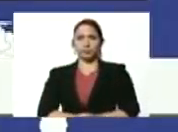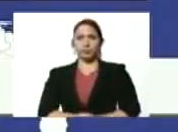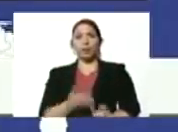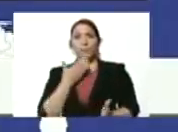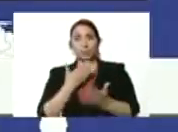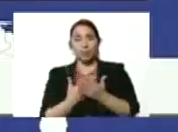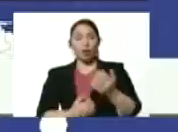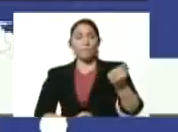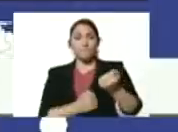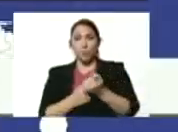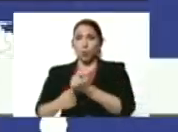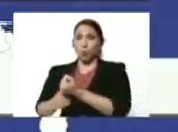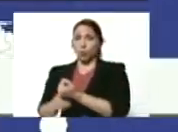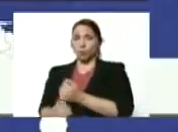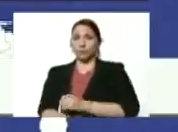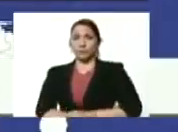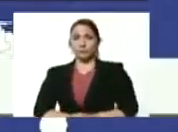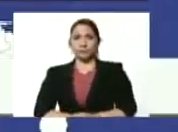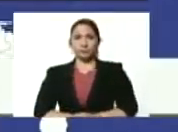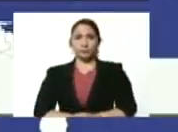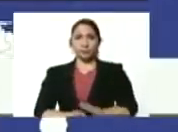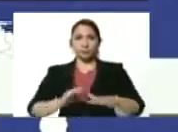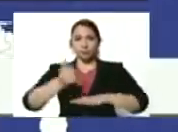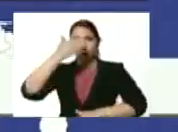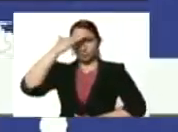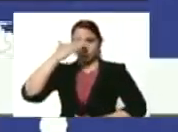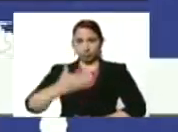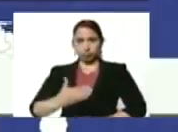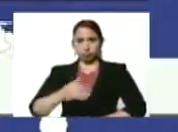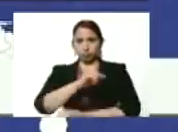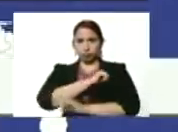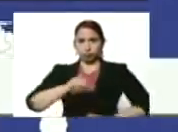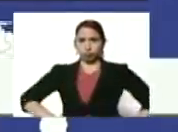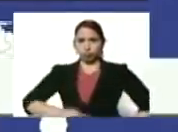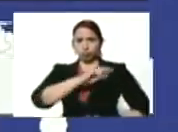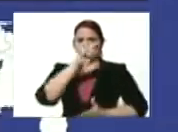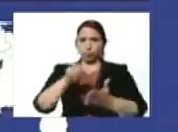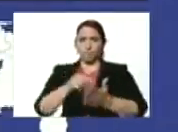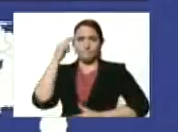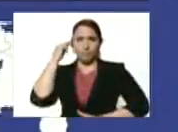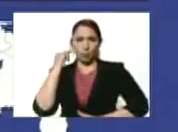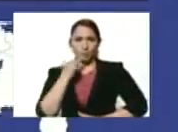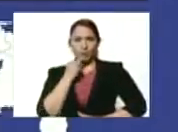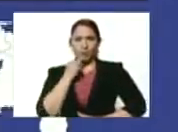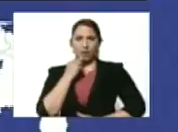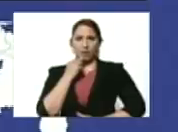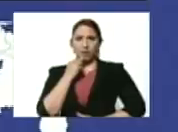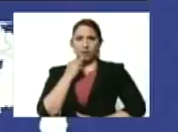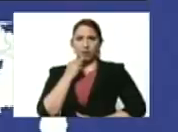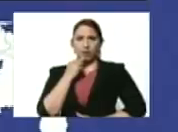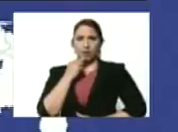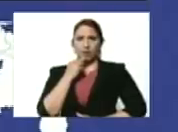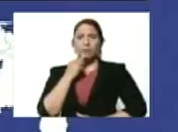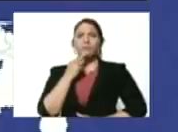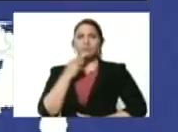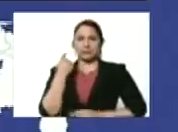el apoyo a la almirante en jefe, a la Fuerza Armada Nacional Bolivariana, para que una fuerza de